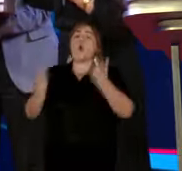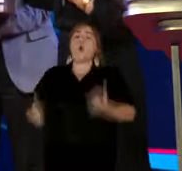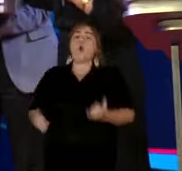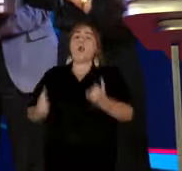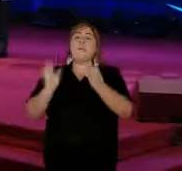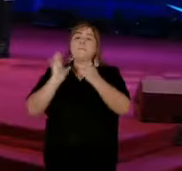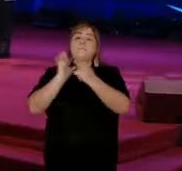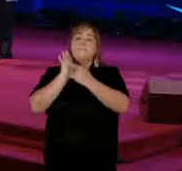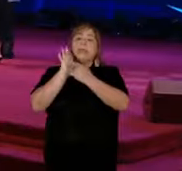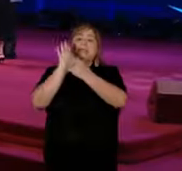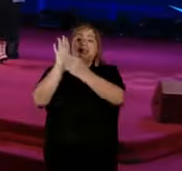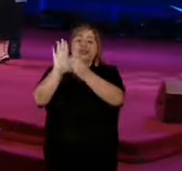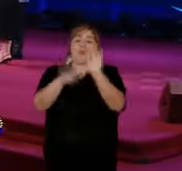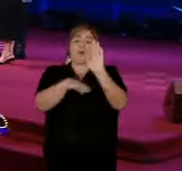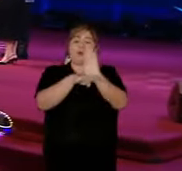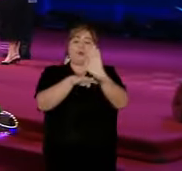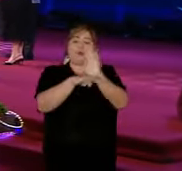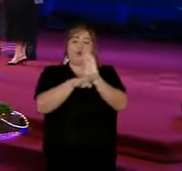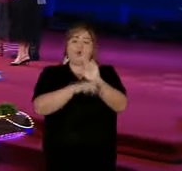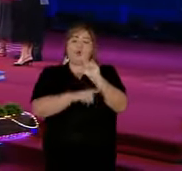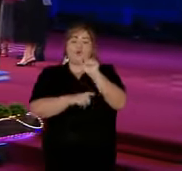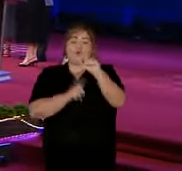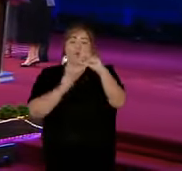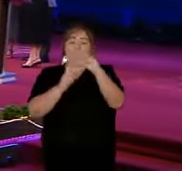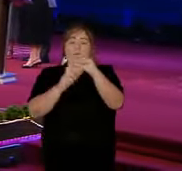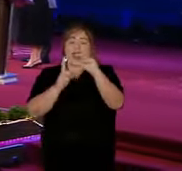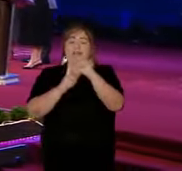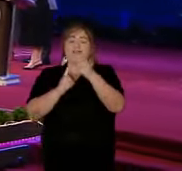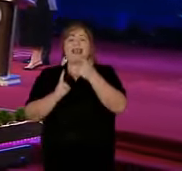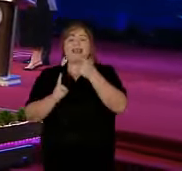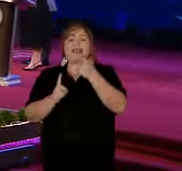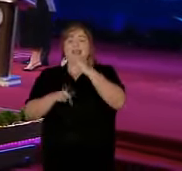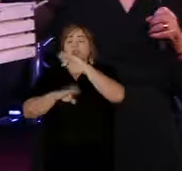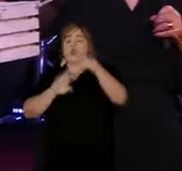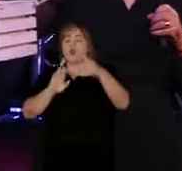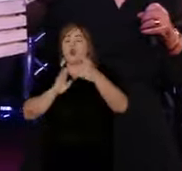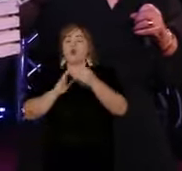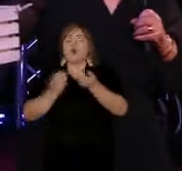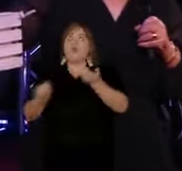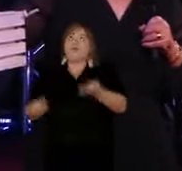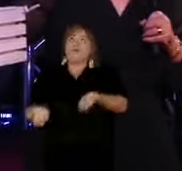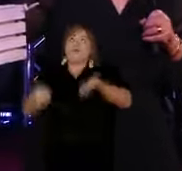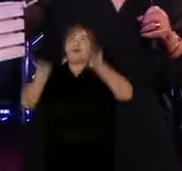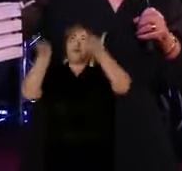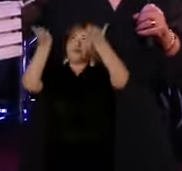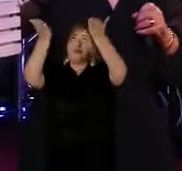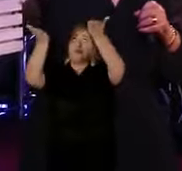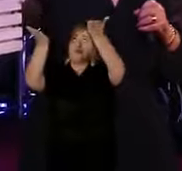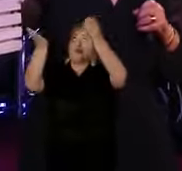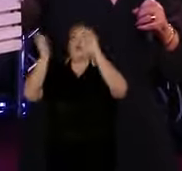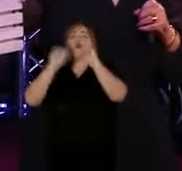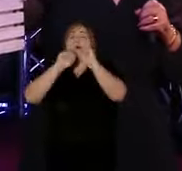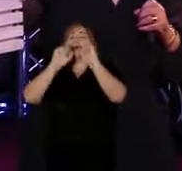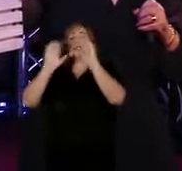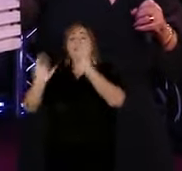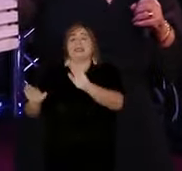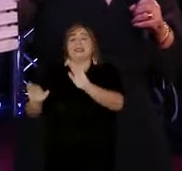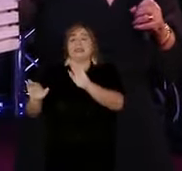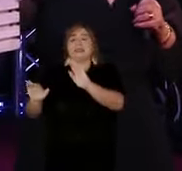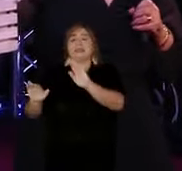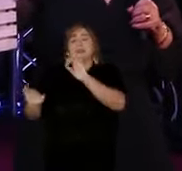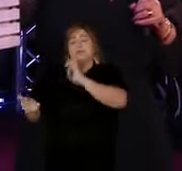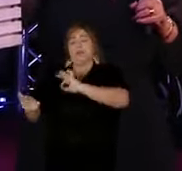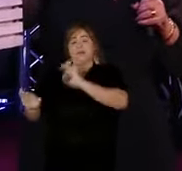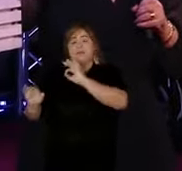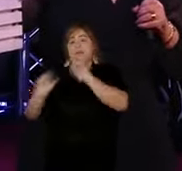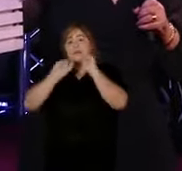empresa. Tu palabra dice que todo lo que dedicamos a ti, tú lo bendices y es prosperado. Así declaramos que Migdalia,